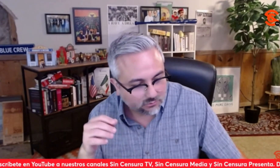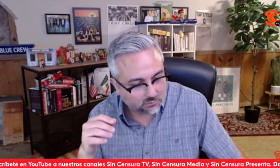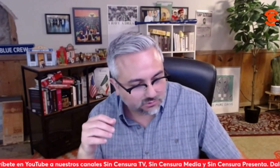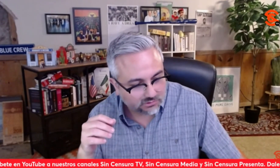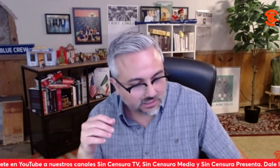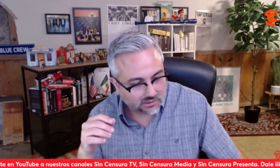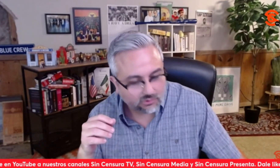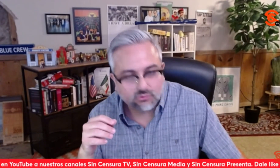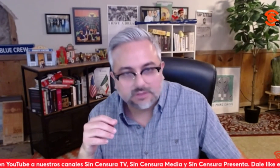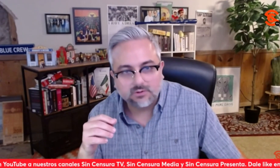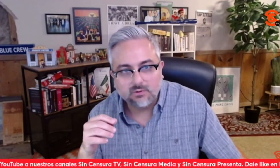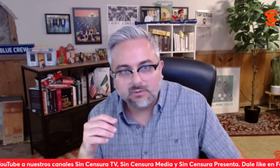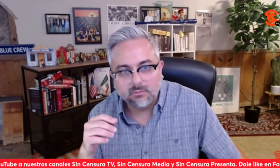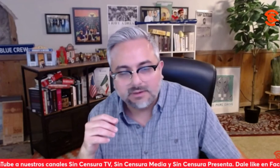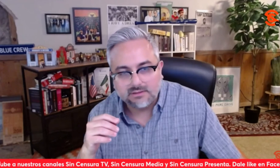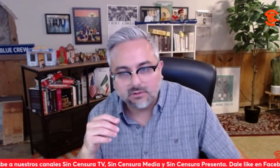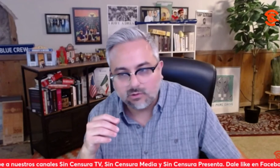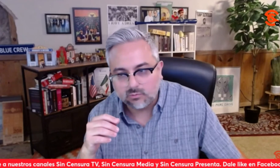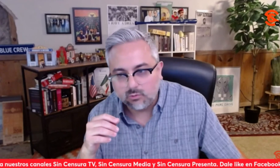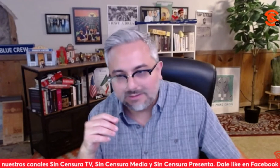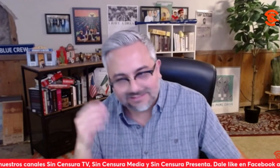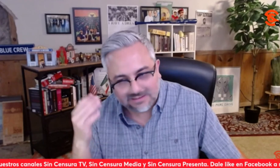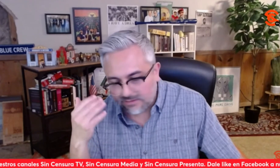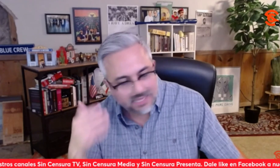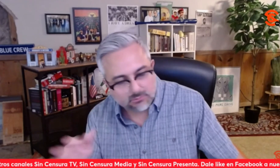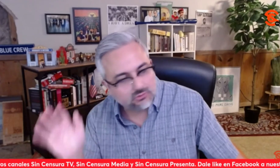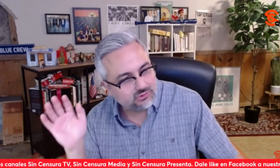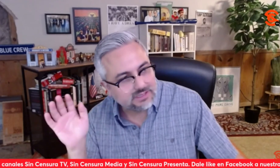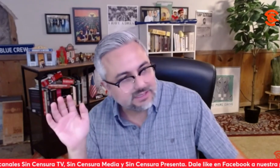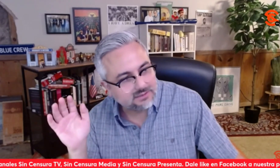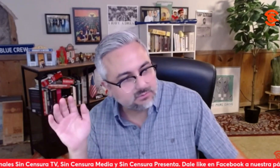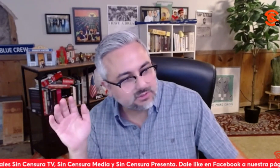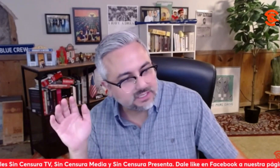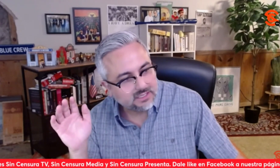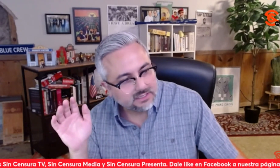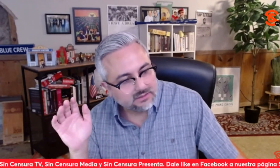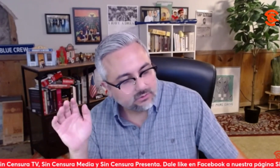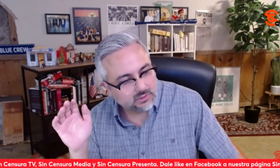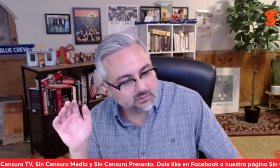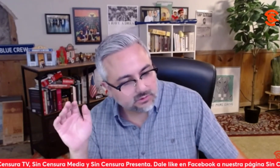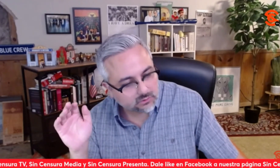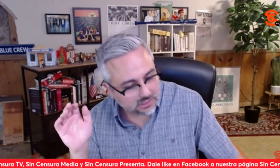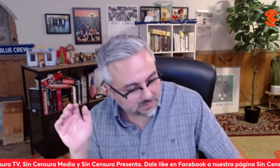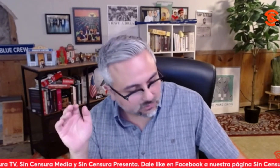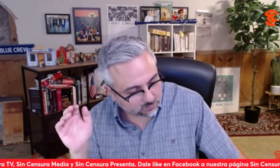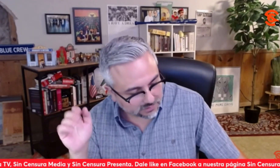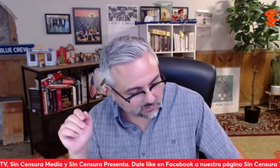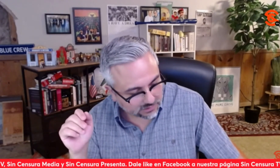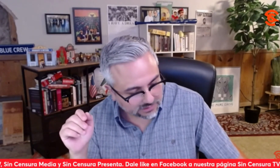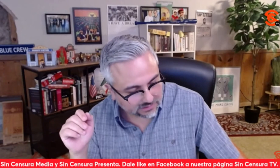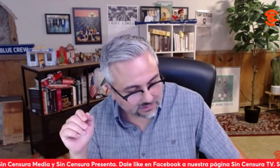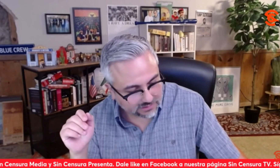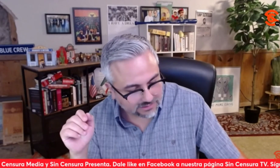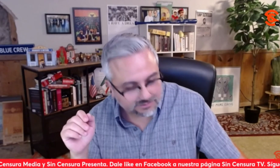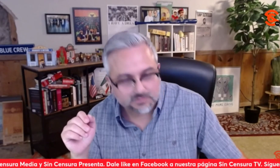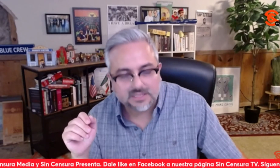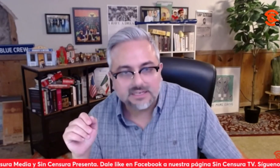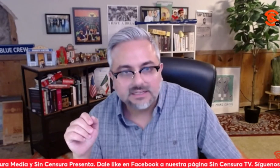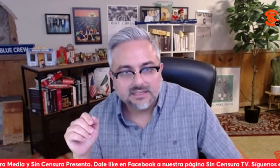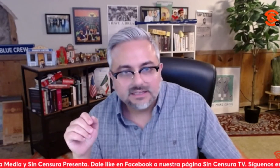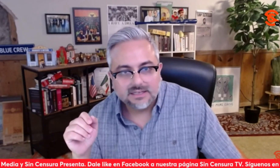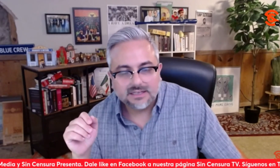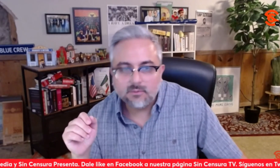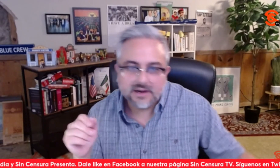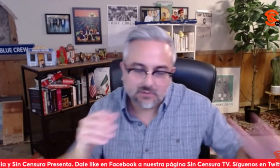padre, fuimos los cuatro a ver un partido de los Pumas hace ya muchos ayeres, porque su hijo estudiaba ahí conmigo en la